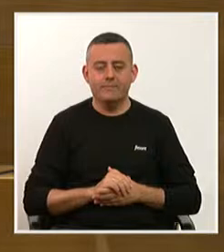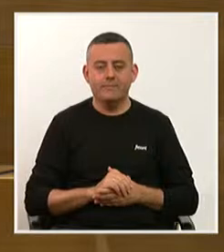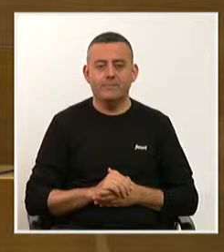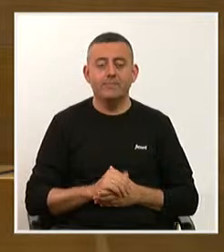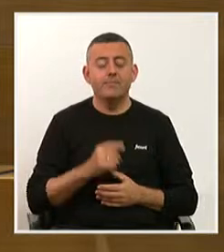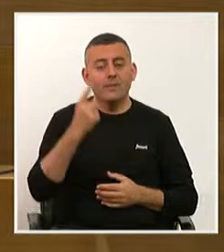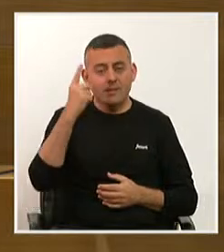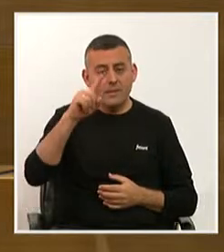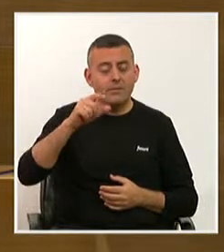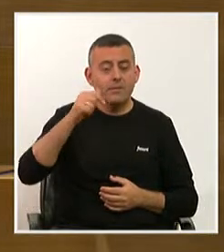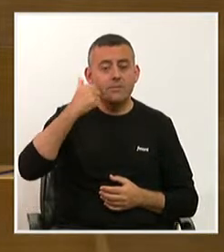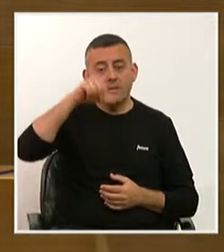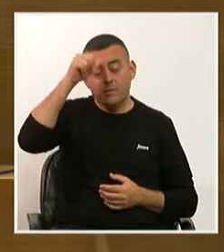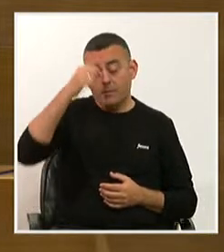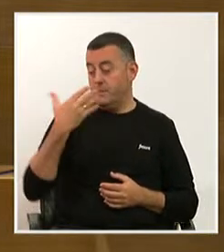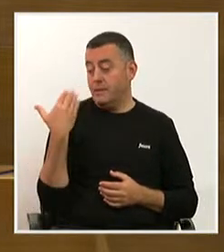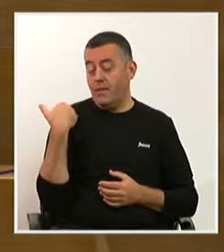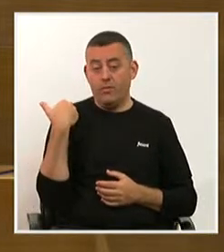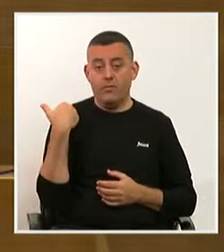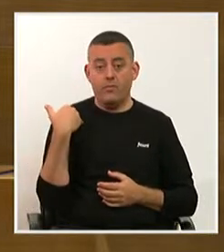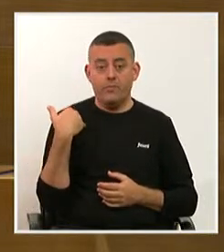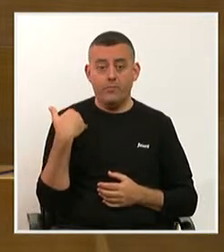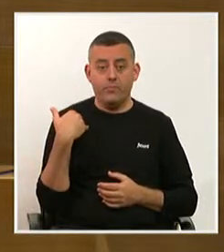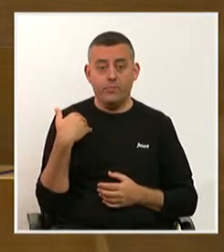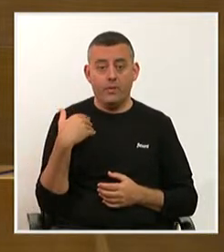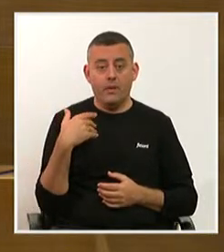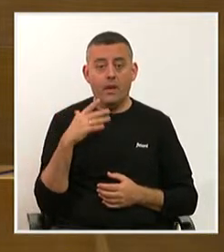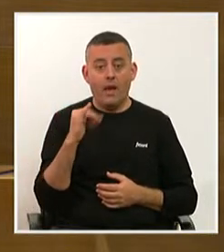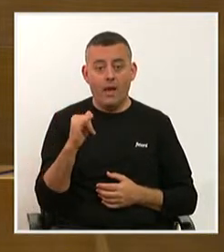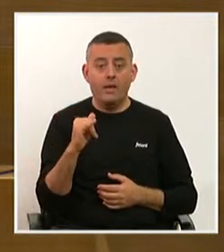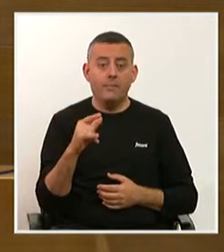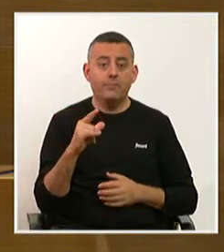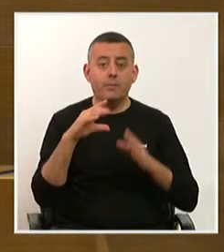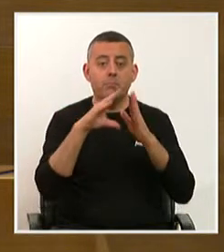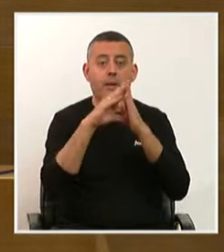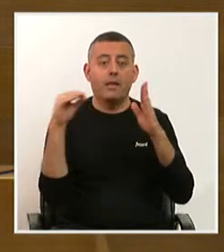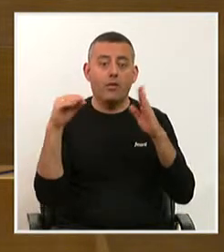de pas concur elid